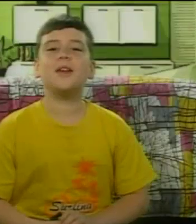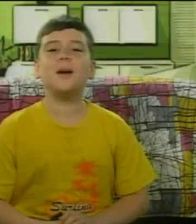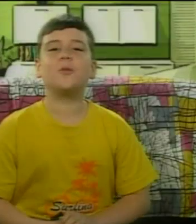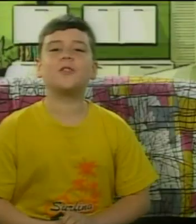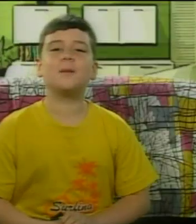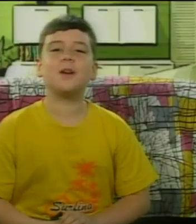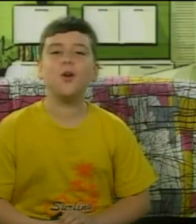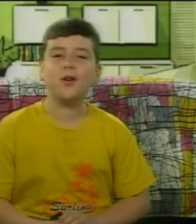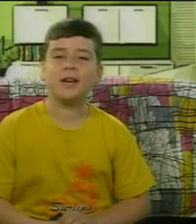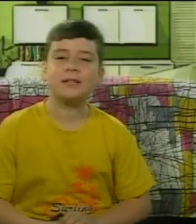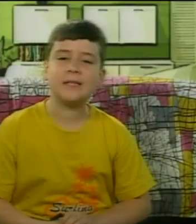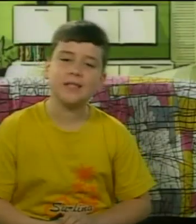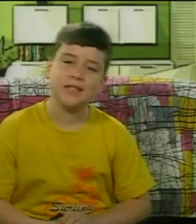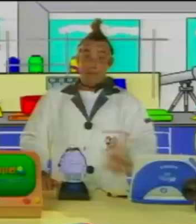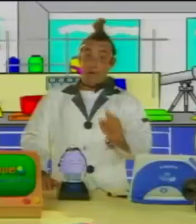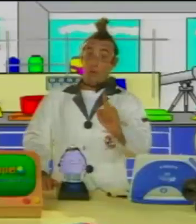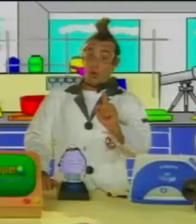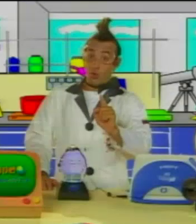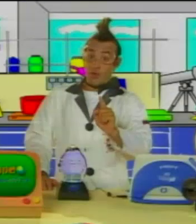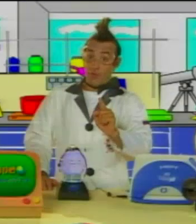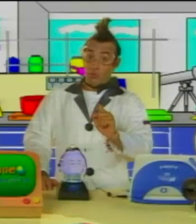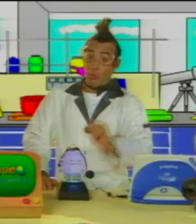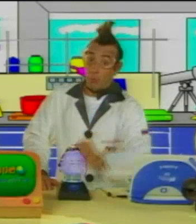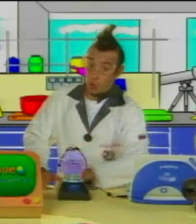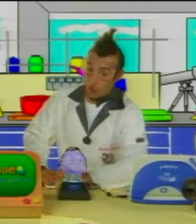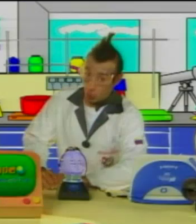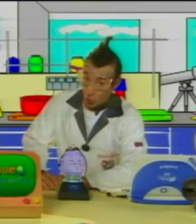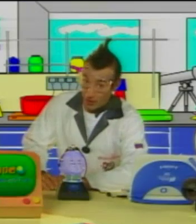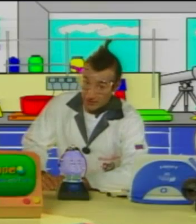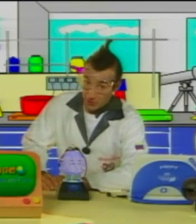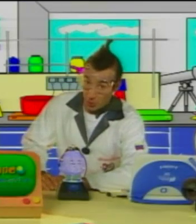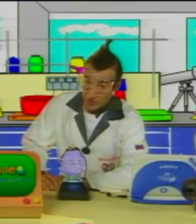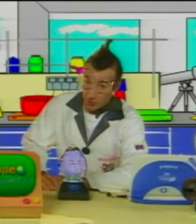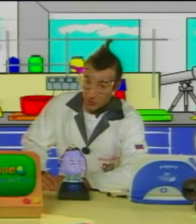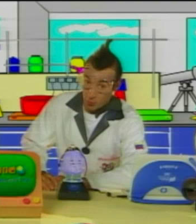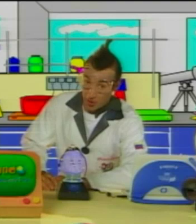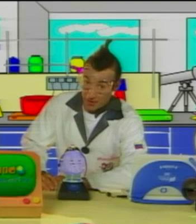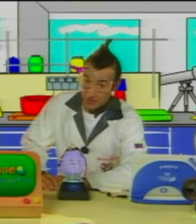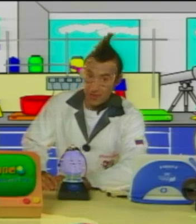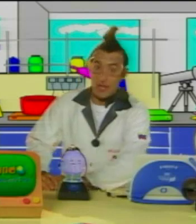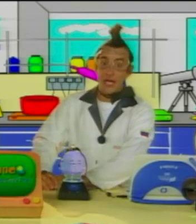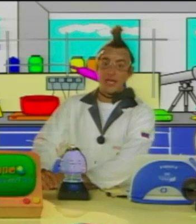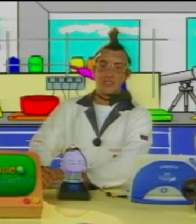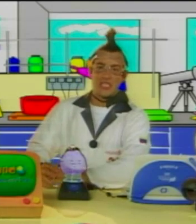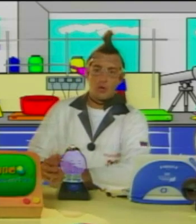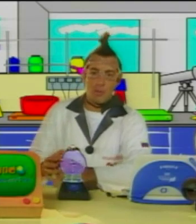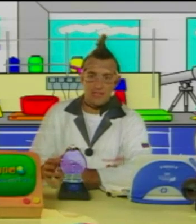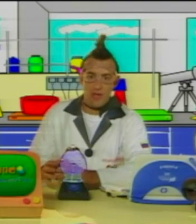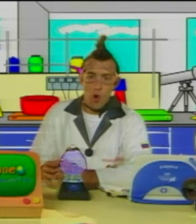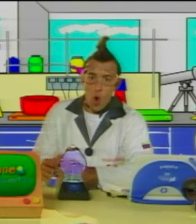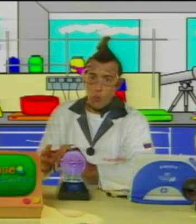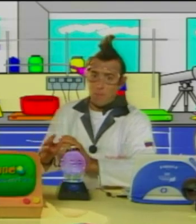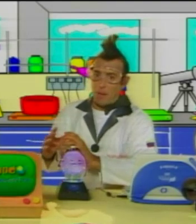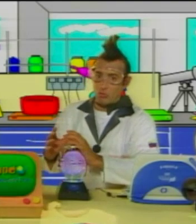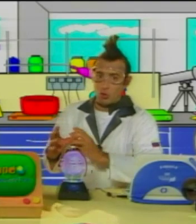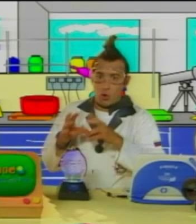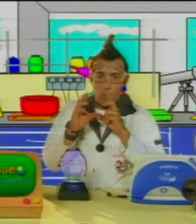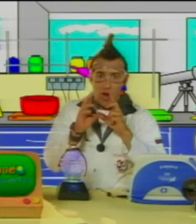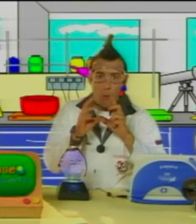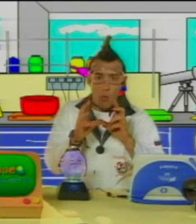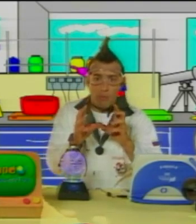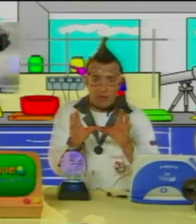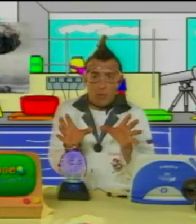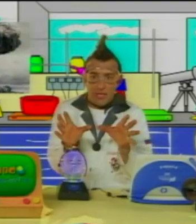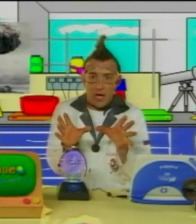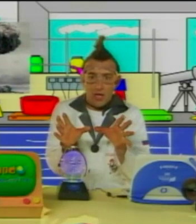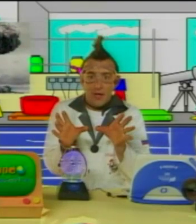todos pueden aportar mejoras. Pero mucho cuidado, porque no todas las innovaciones son buenas. En el siglo pasado hubo inventos como